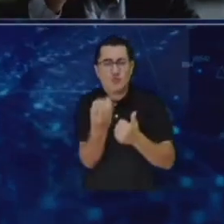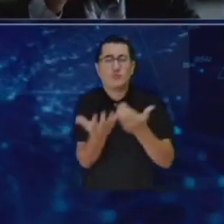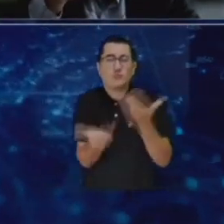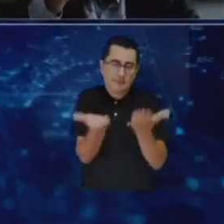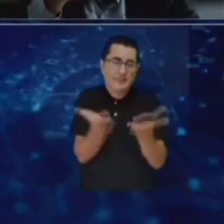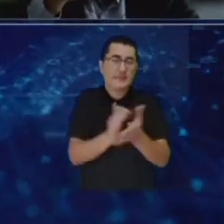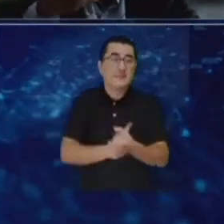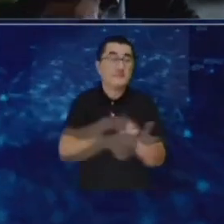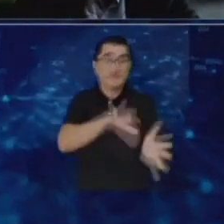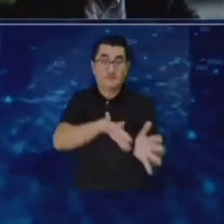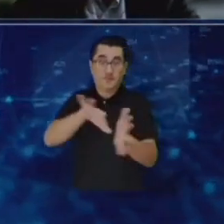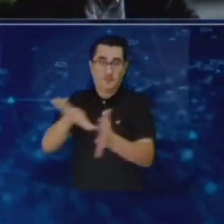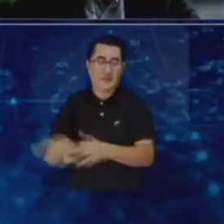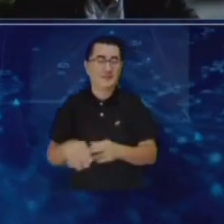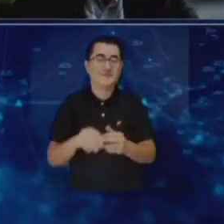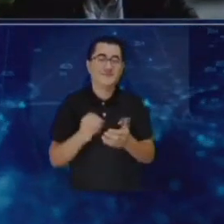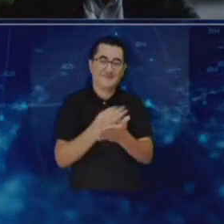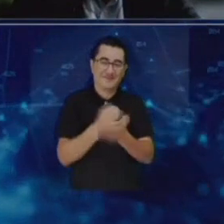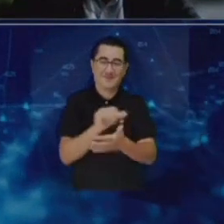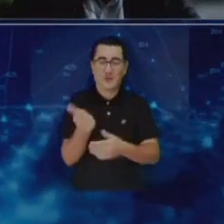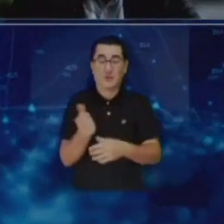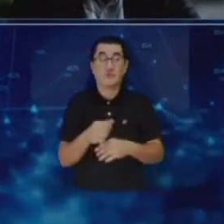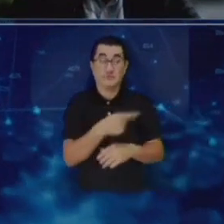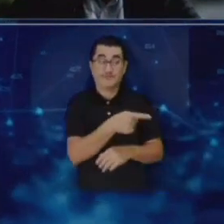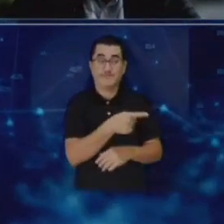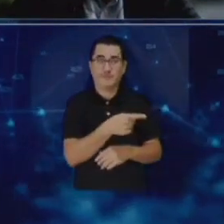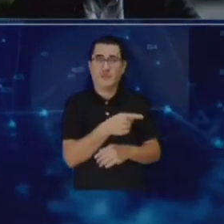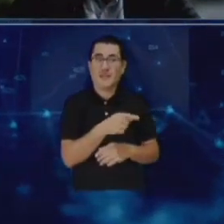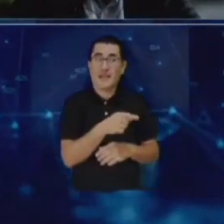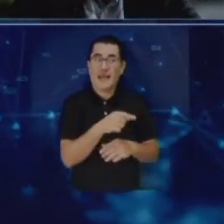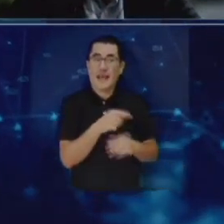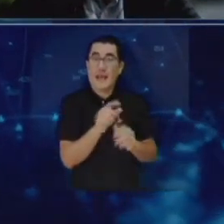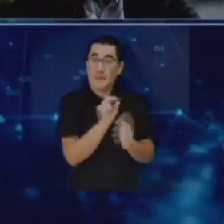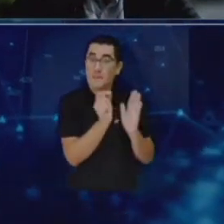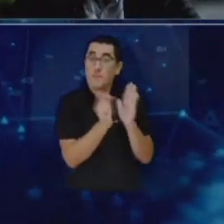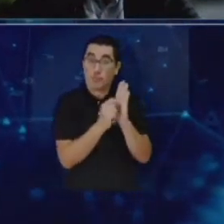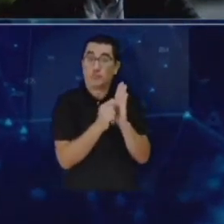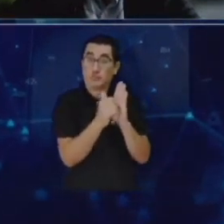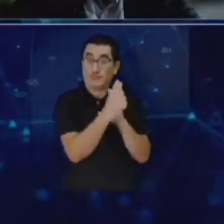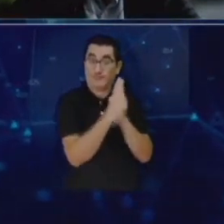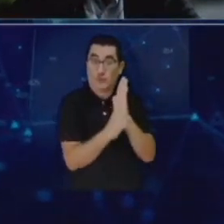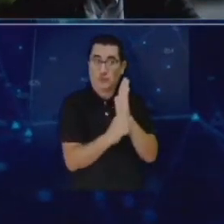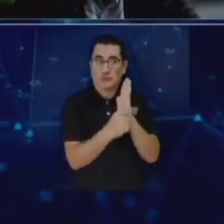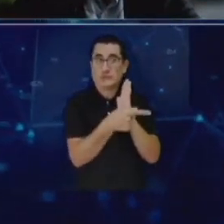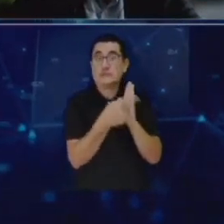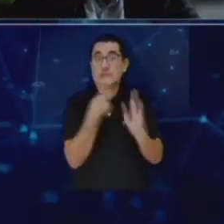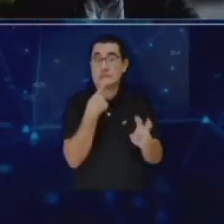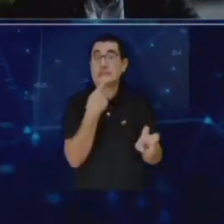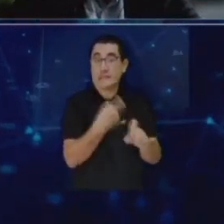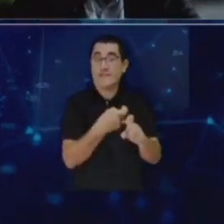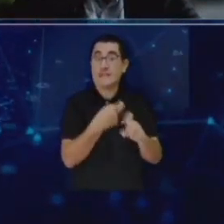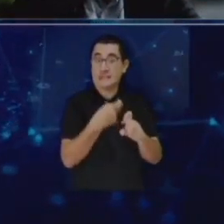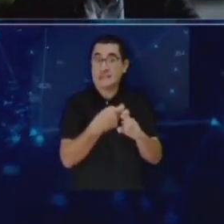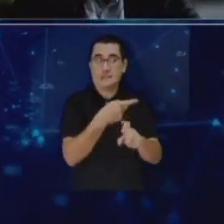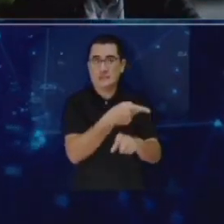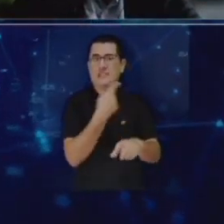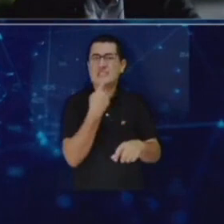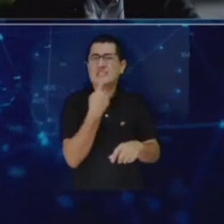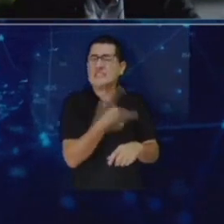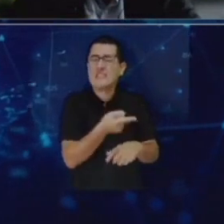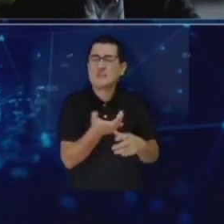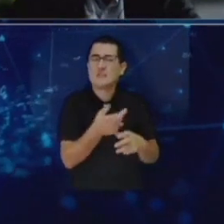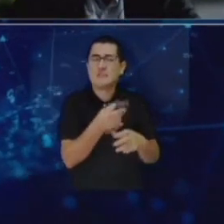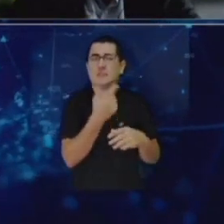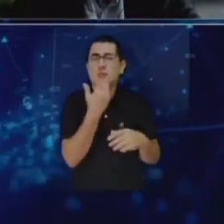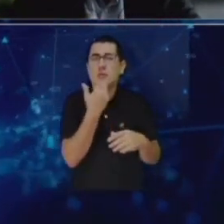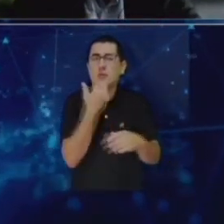Quizás uno de los puntos de la agenda que se vislumbran como de los más complejos en esta ocasión, como lo ha sido en